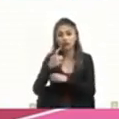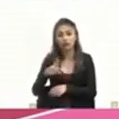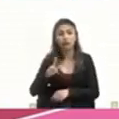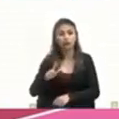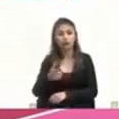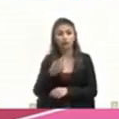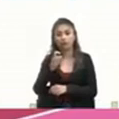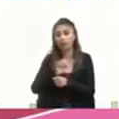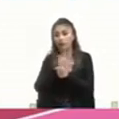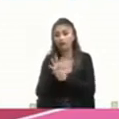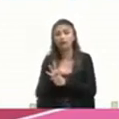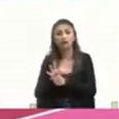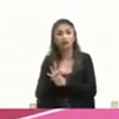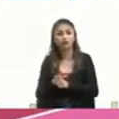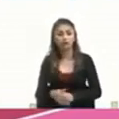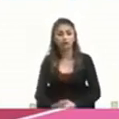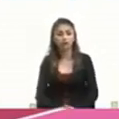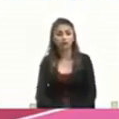tema del COVID.